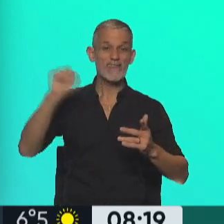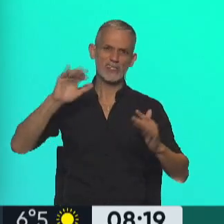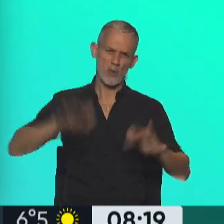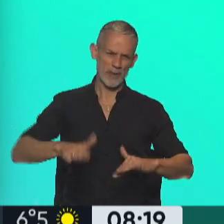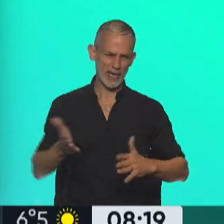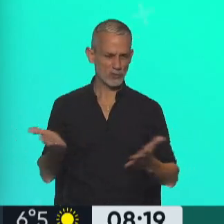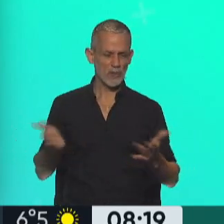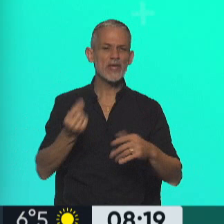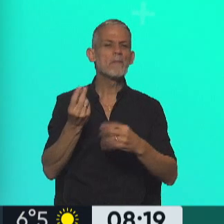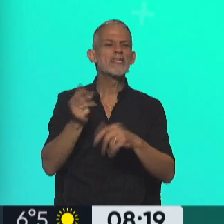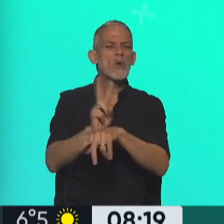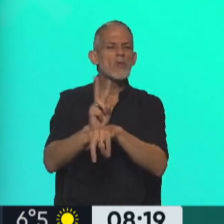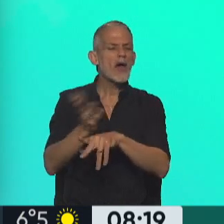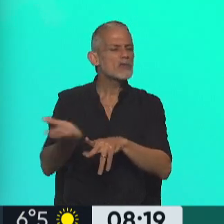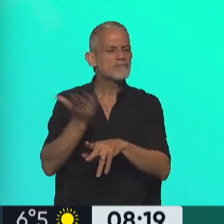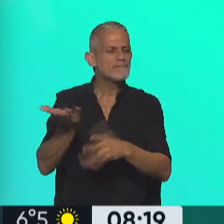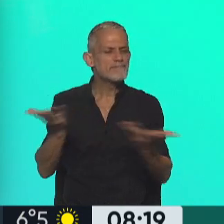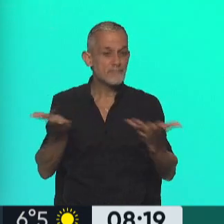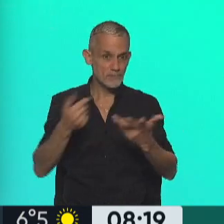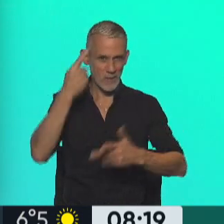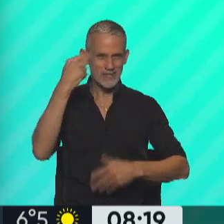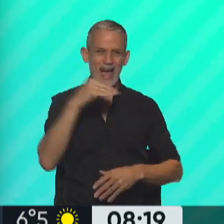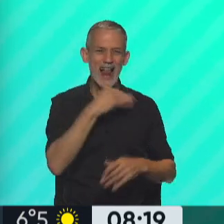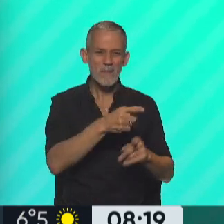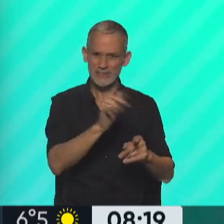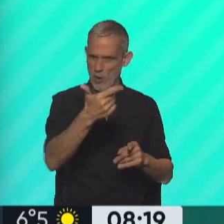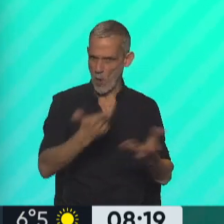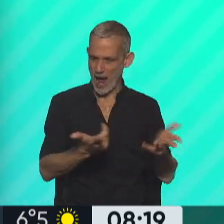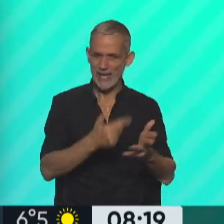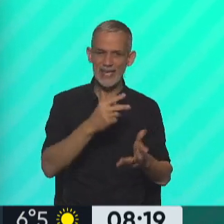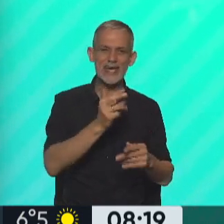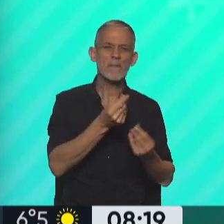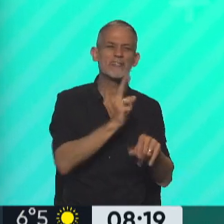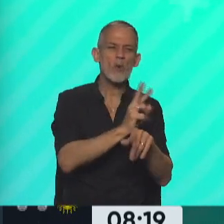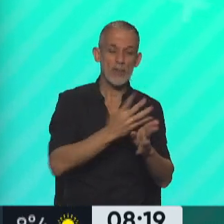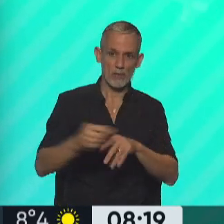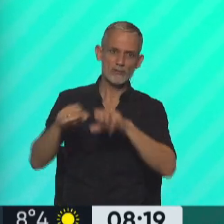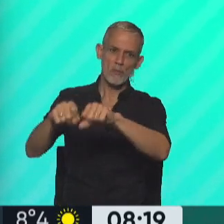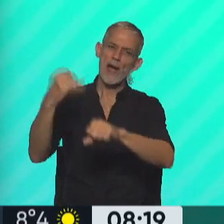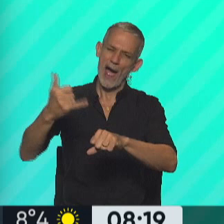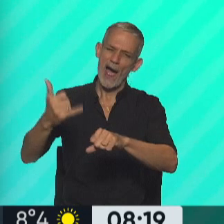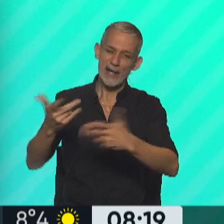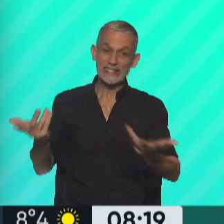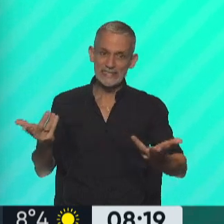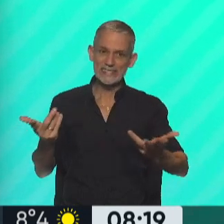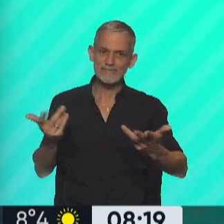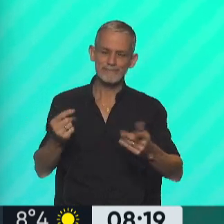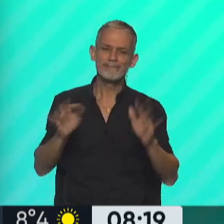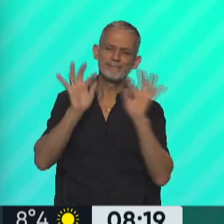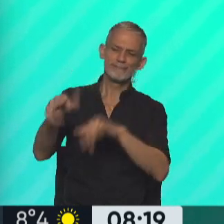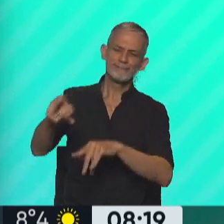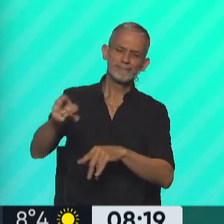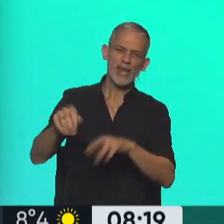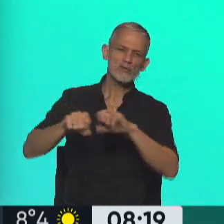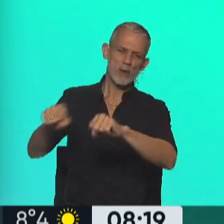cómo juega ahí precios cuidados? Porque estoy pensando que muchos almacenes de barrio no lo tienen, entonces Sí. en las grandes cadenas sí están. Tal vez es el tema de comprar